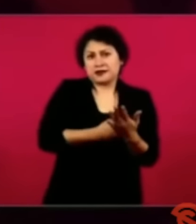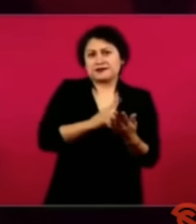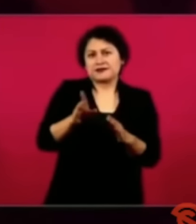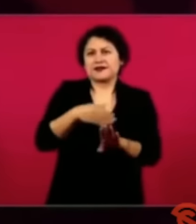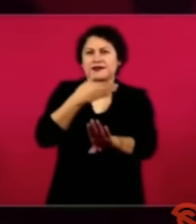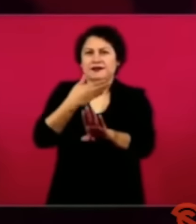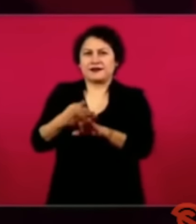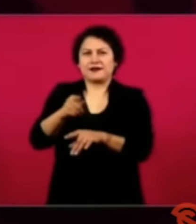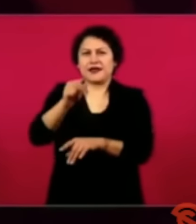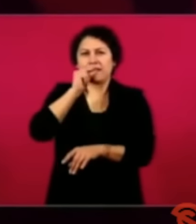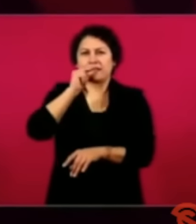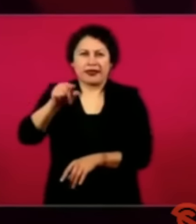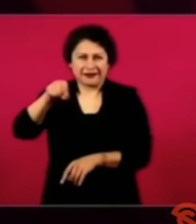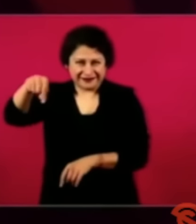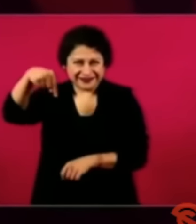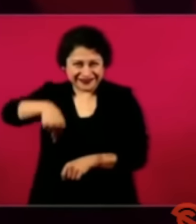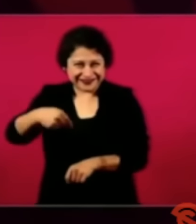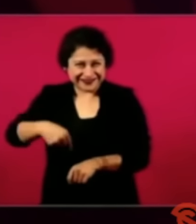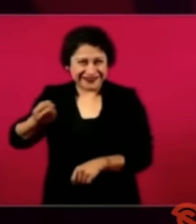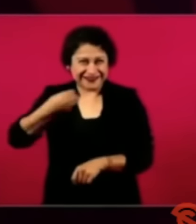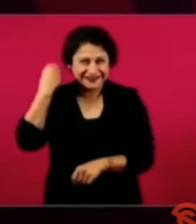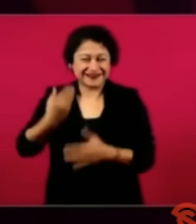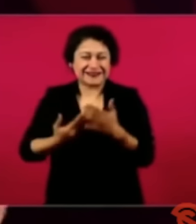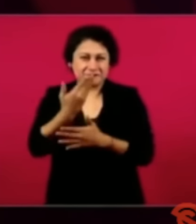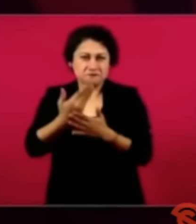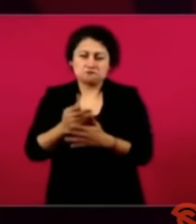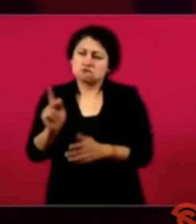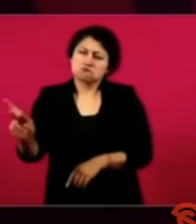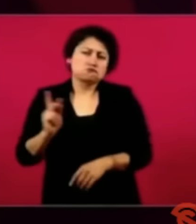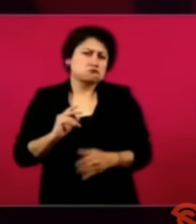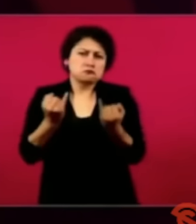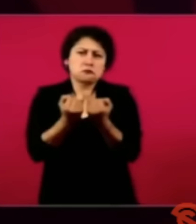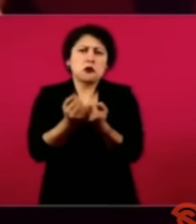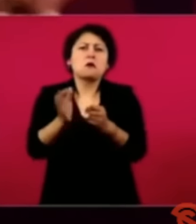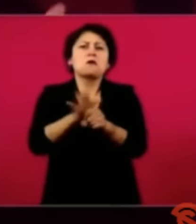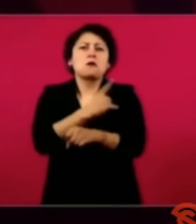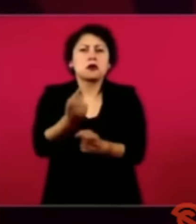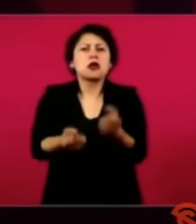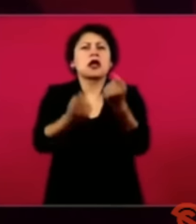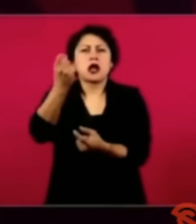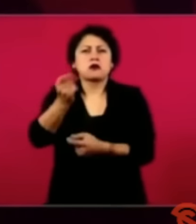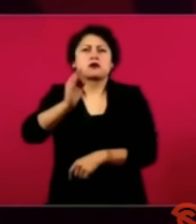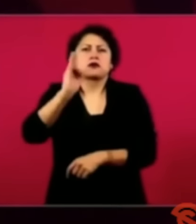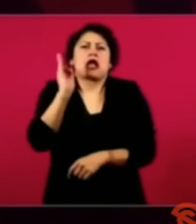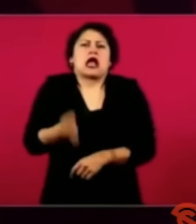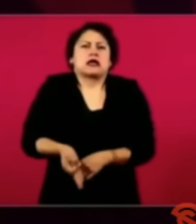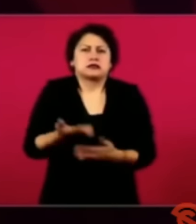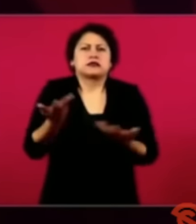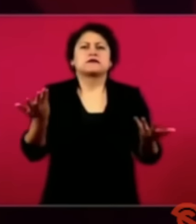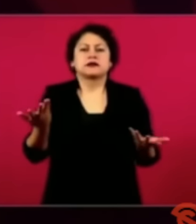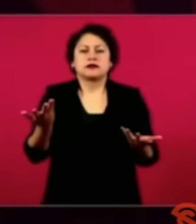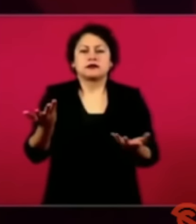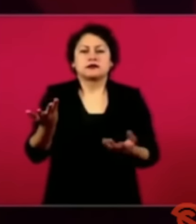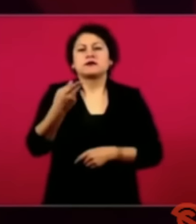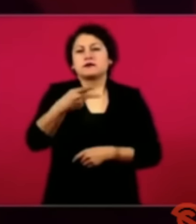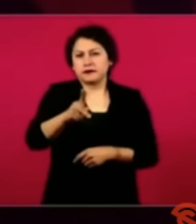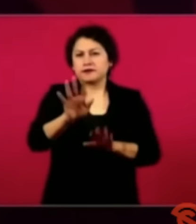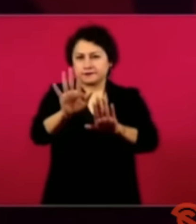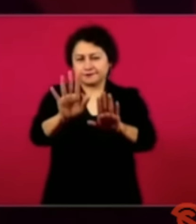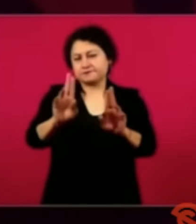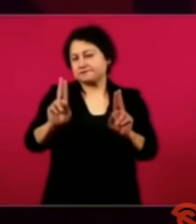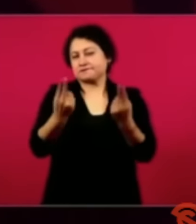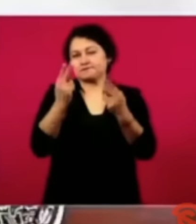mañanera, porque habrá muchos que se asuman como tal. Pero ya fuera de broma, en un tono más serio, creo que esto nos lleva